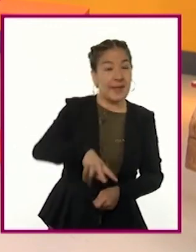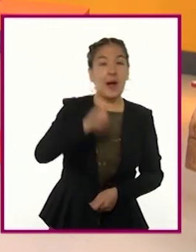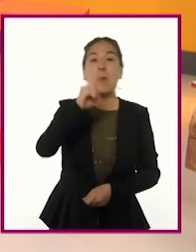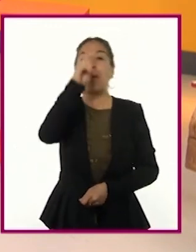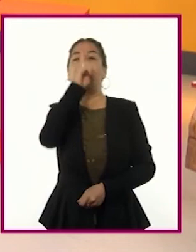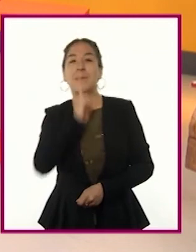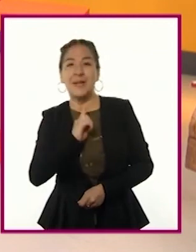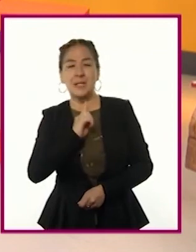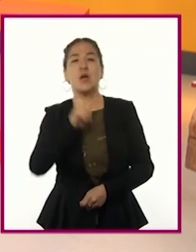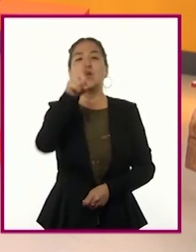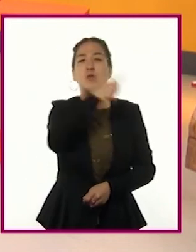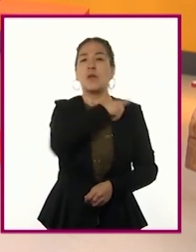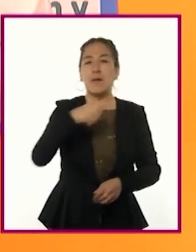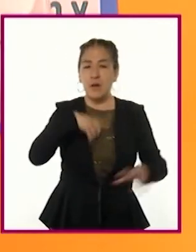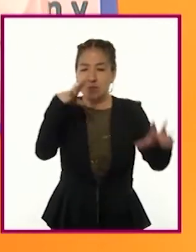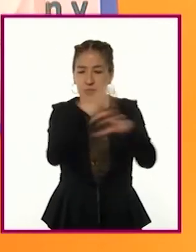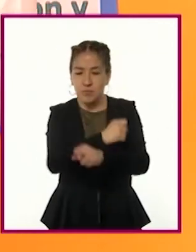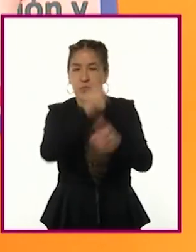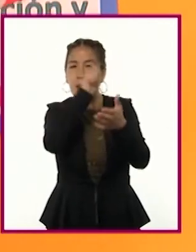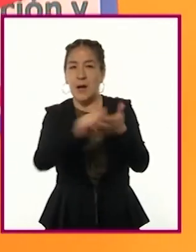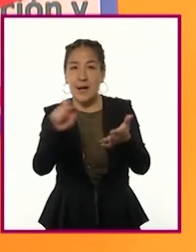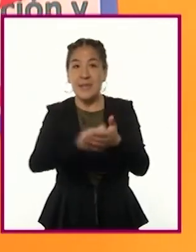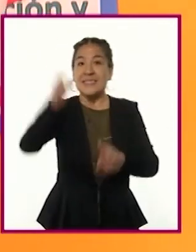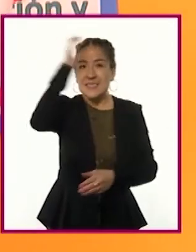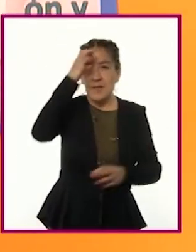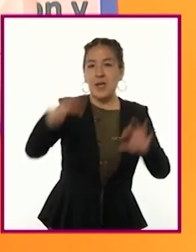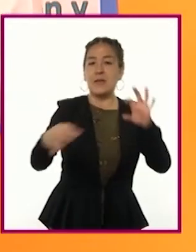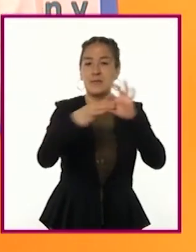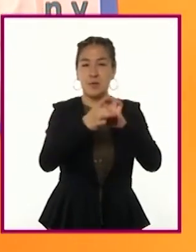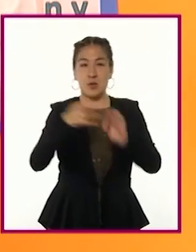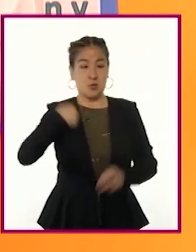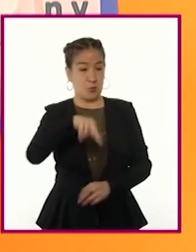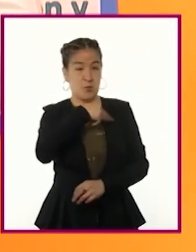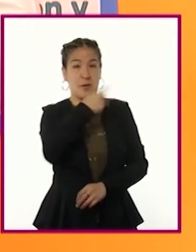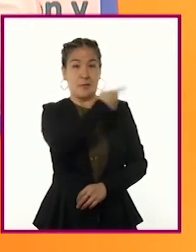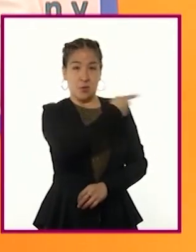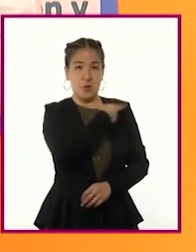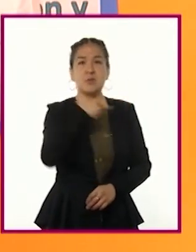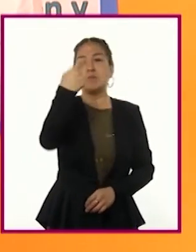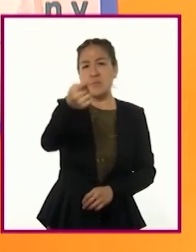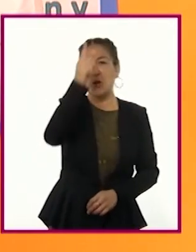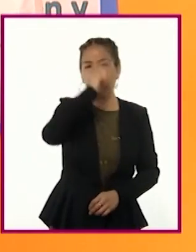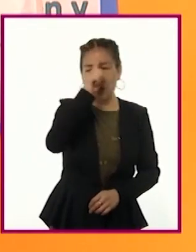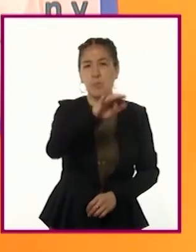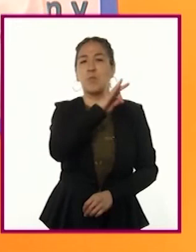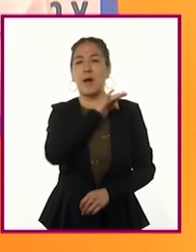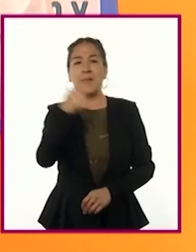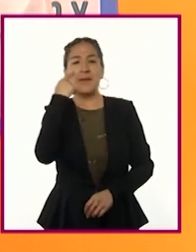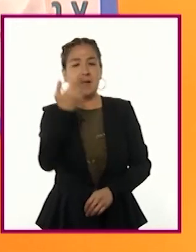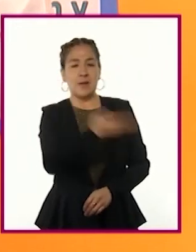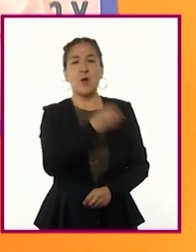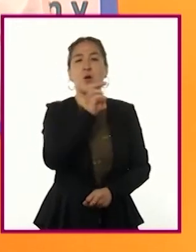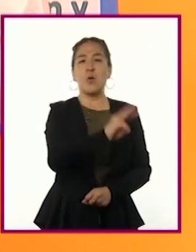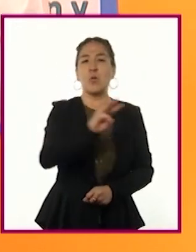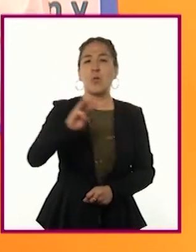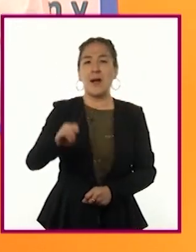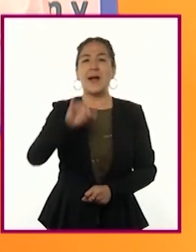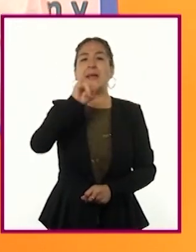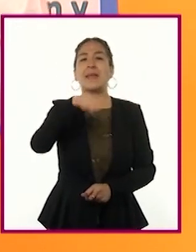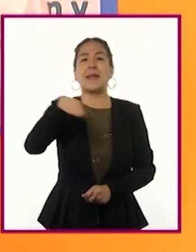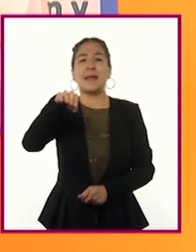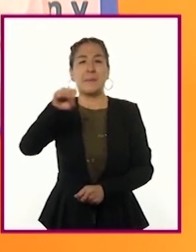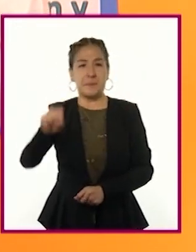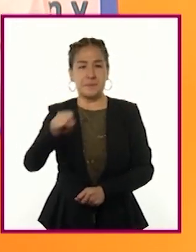y describan su explicación científica. Nosotros les recomendamos visitar el sitio web del IMSS,